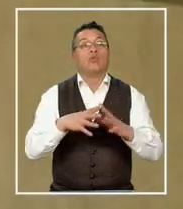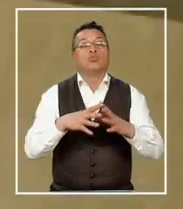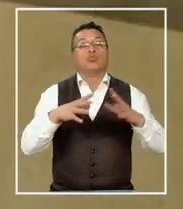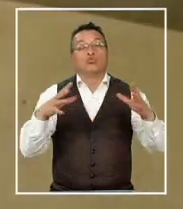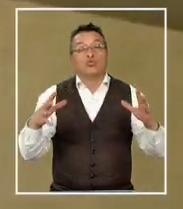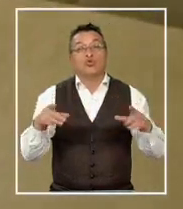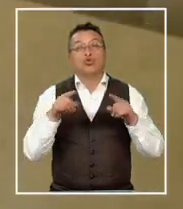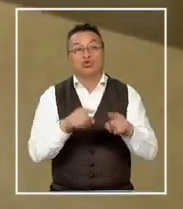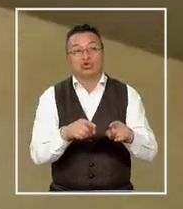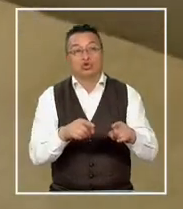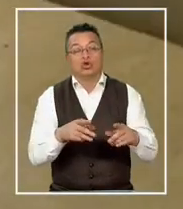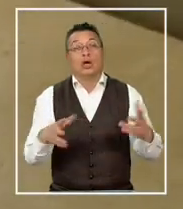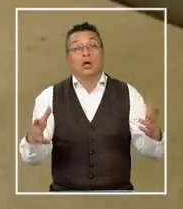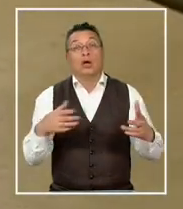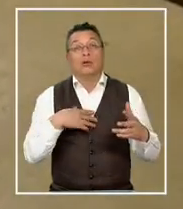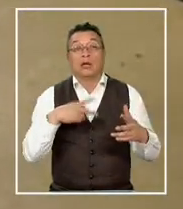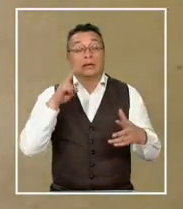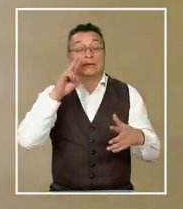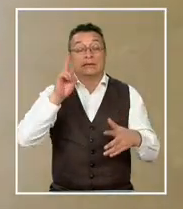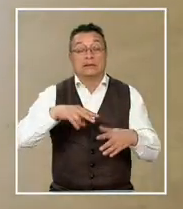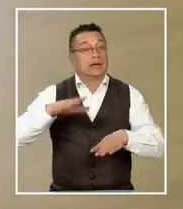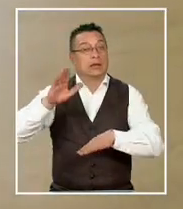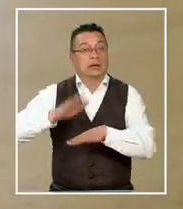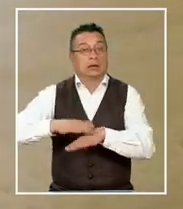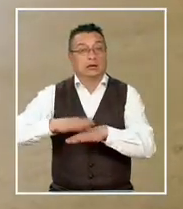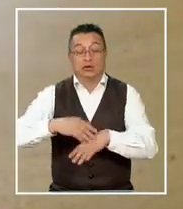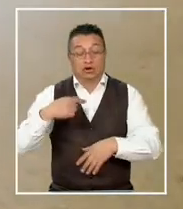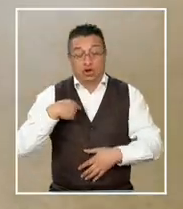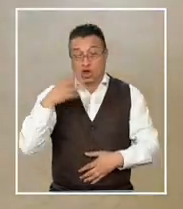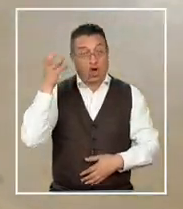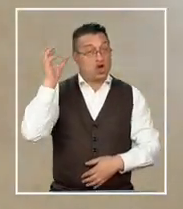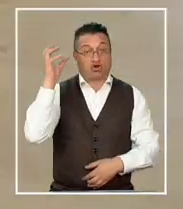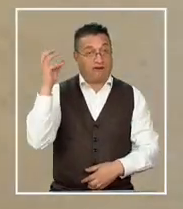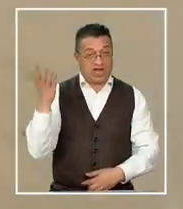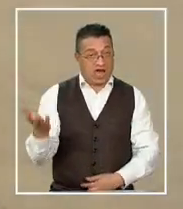demasía y, como te digo, sin mi autorización, sin mi conocimiento,